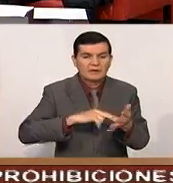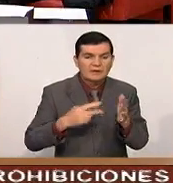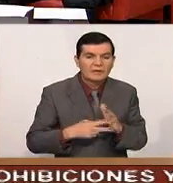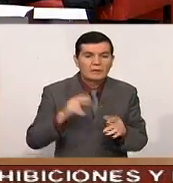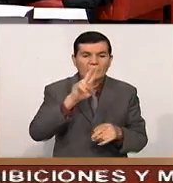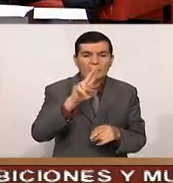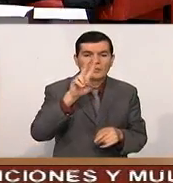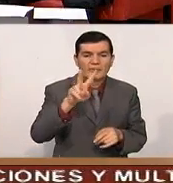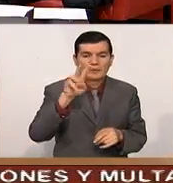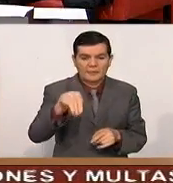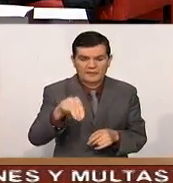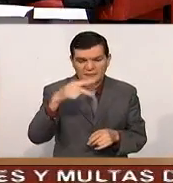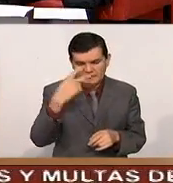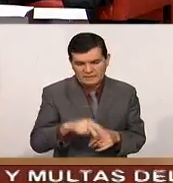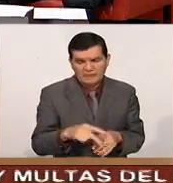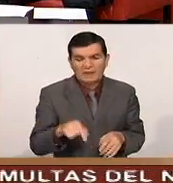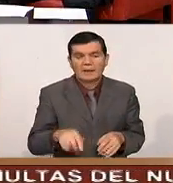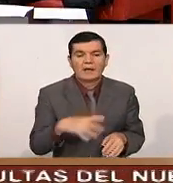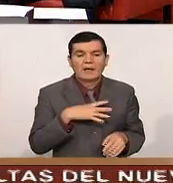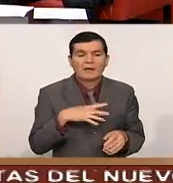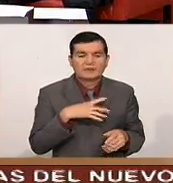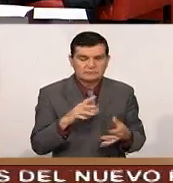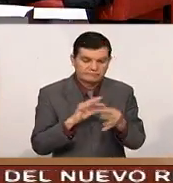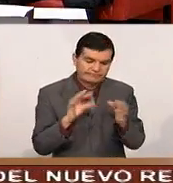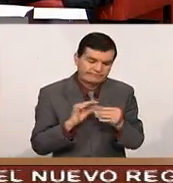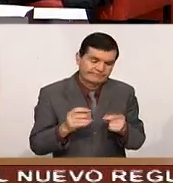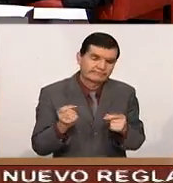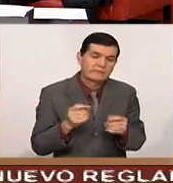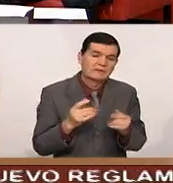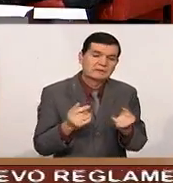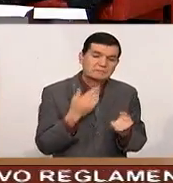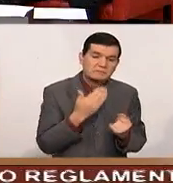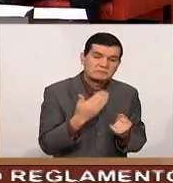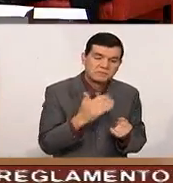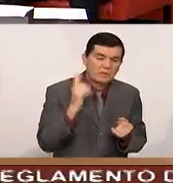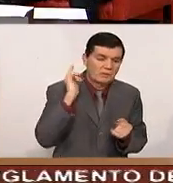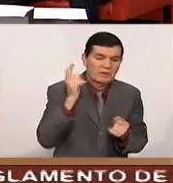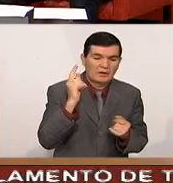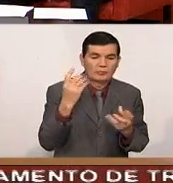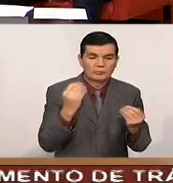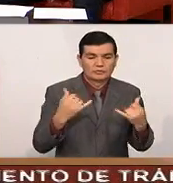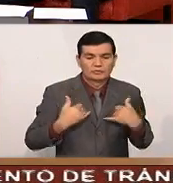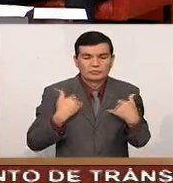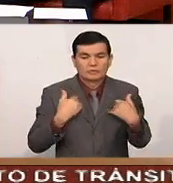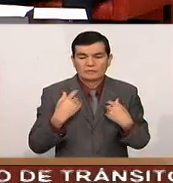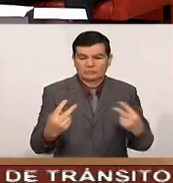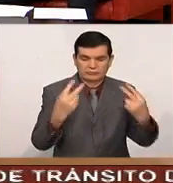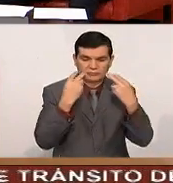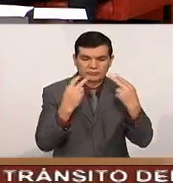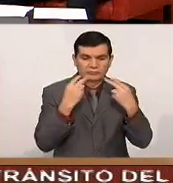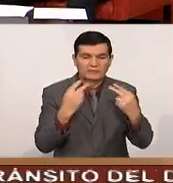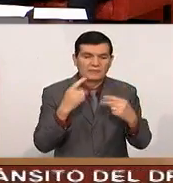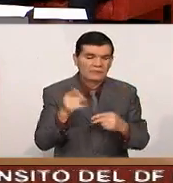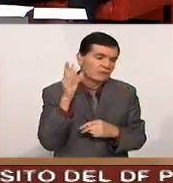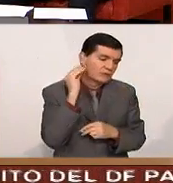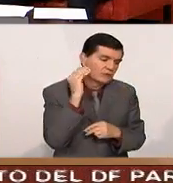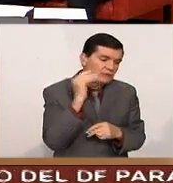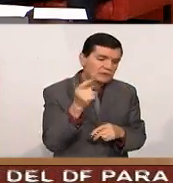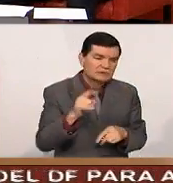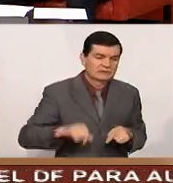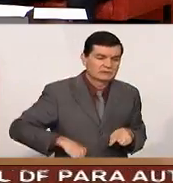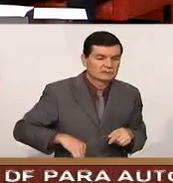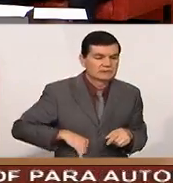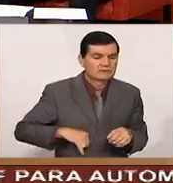la Universidad del Valle de México. Muchas gracias por esta plática, y ojalá que muchos jóvenes que nos hayan visto, lo hayan escuchado, se